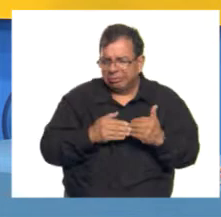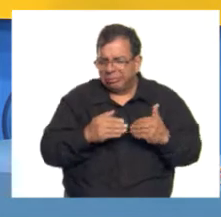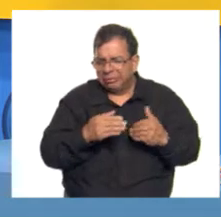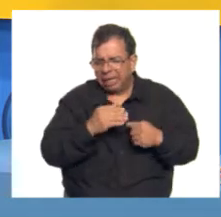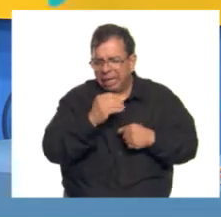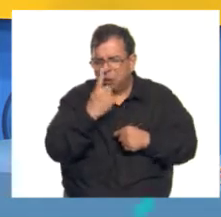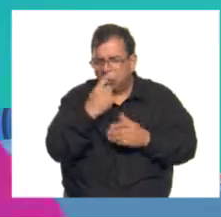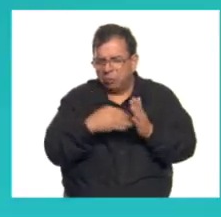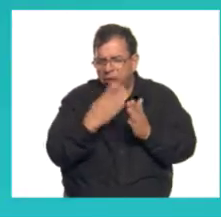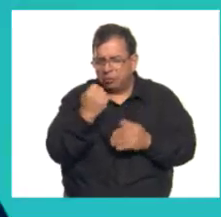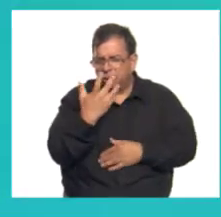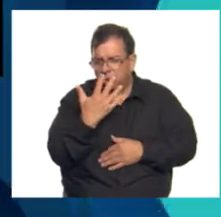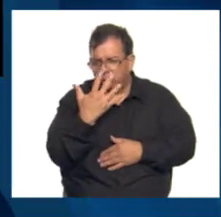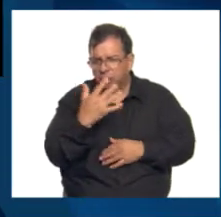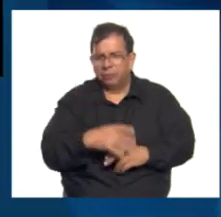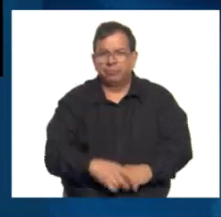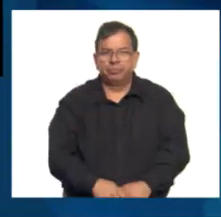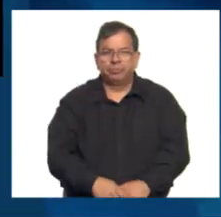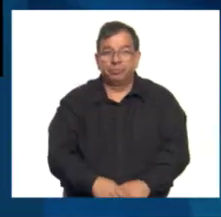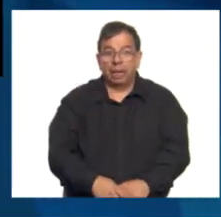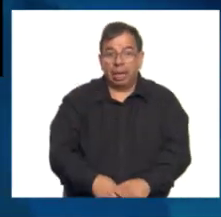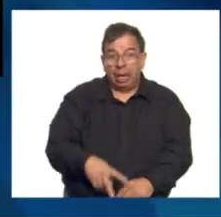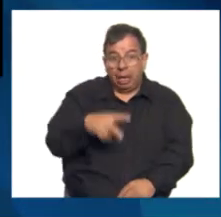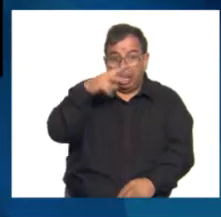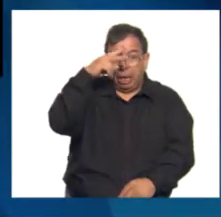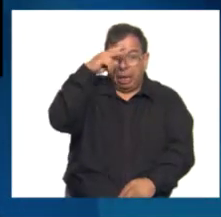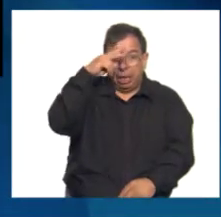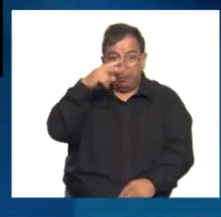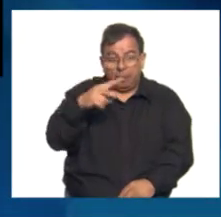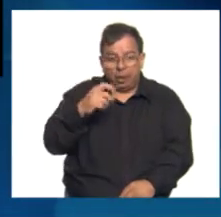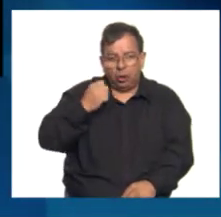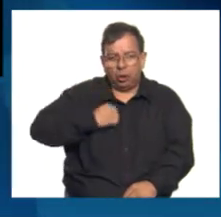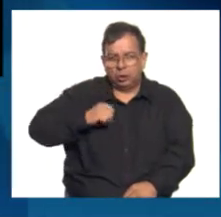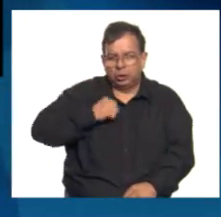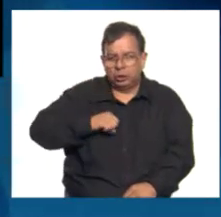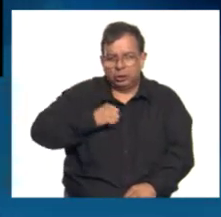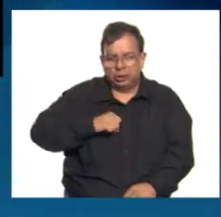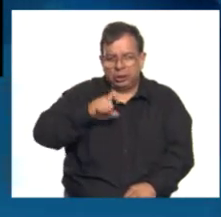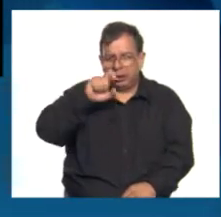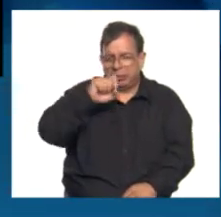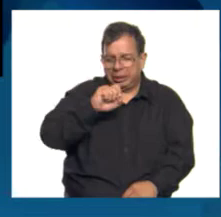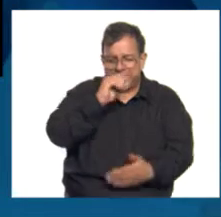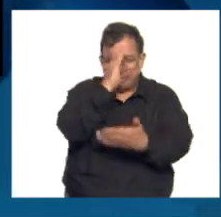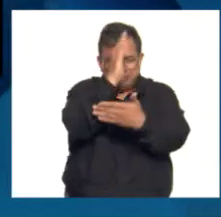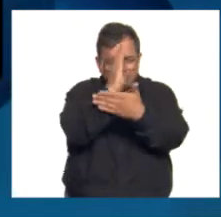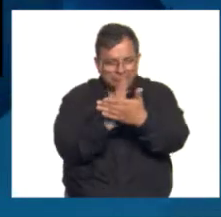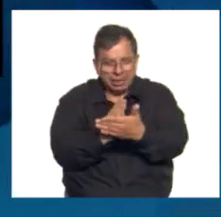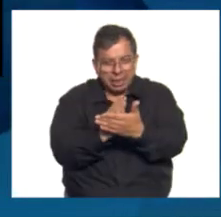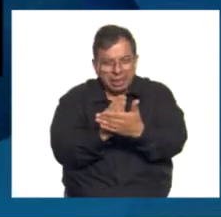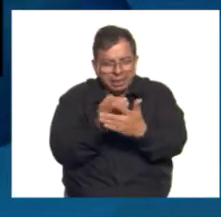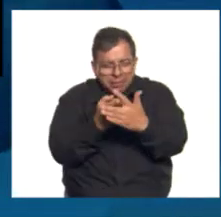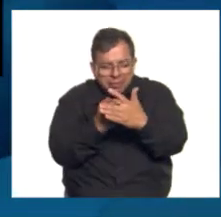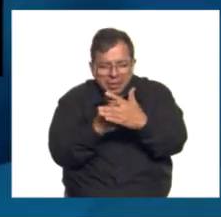50. Era el México de la mitad del siglo XX, el umbral de una nueva década,